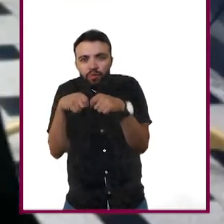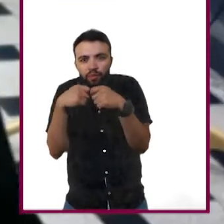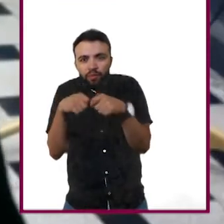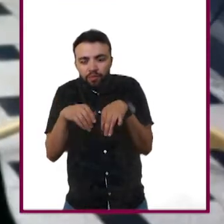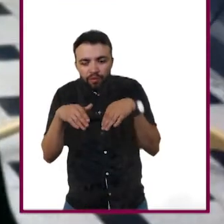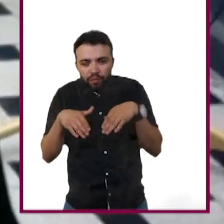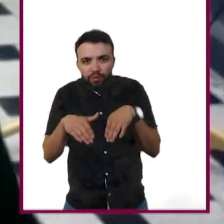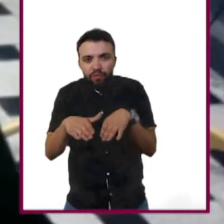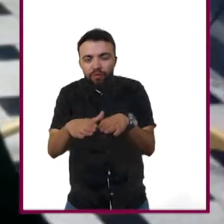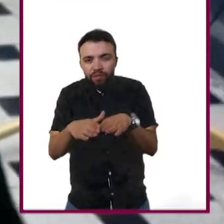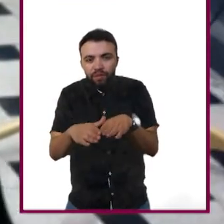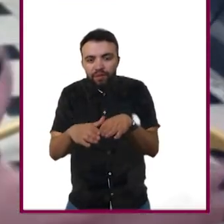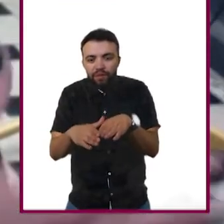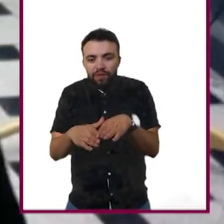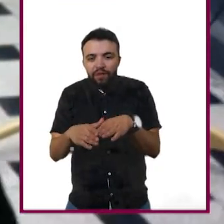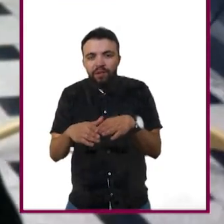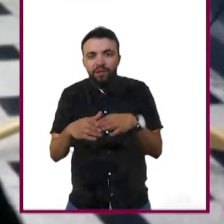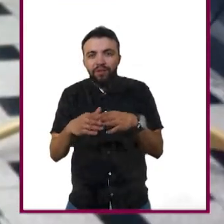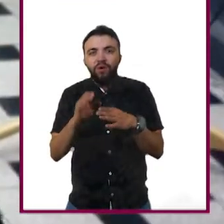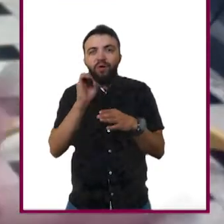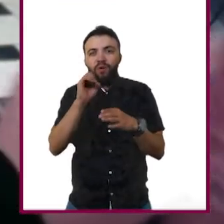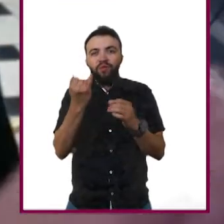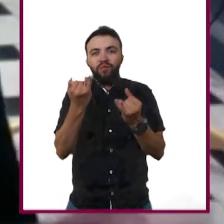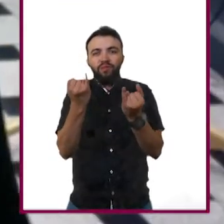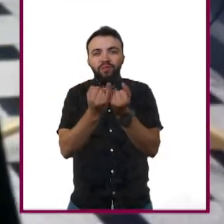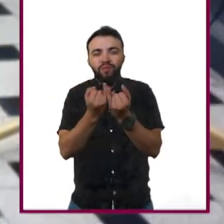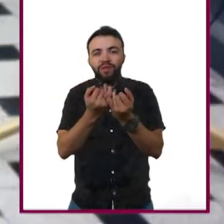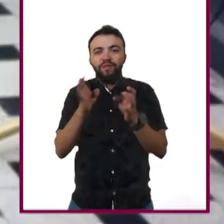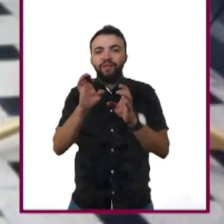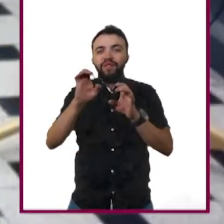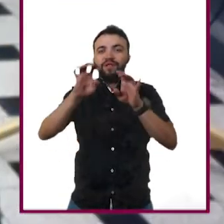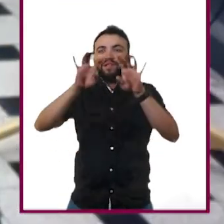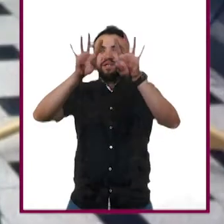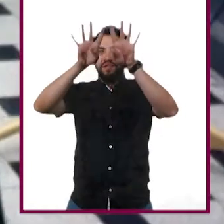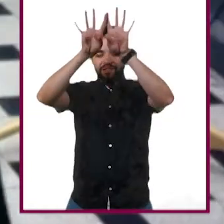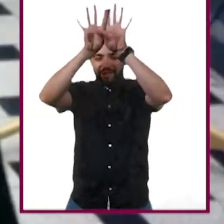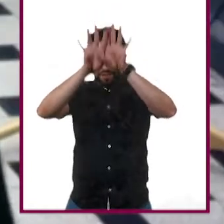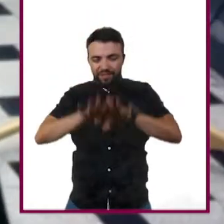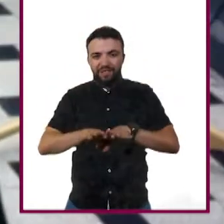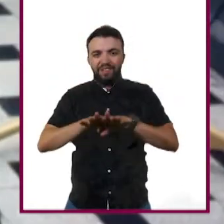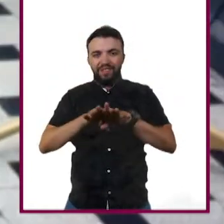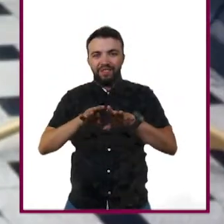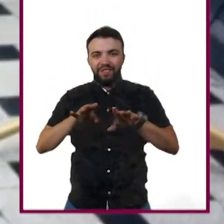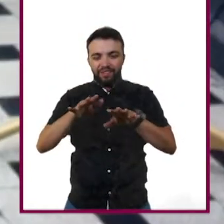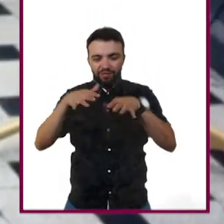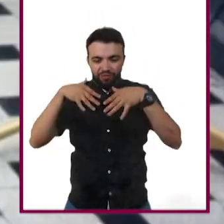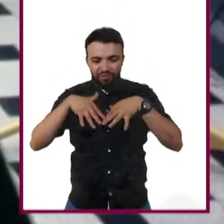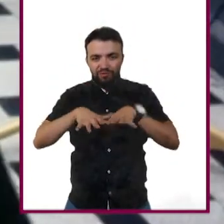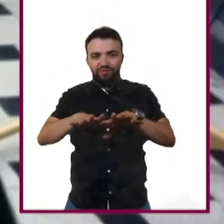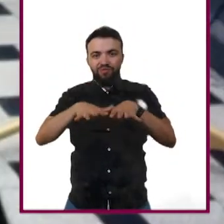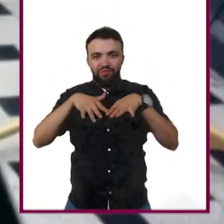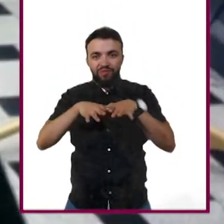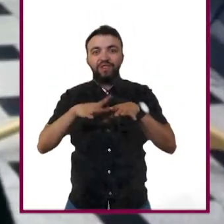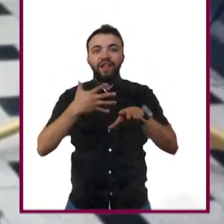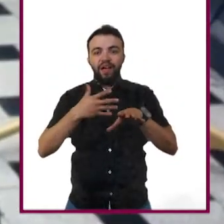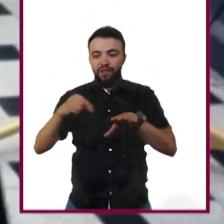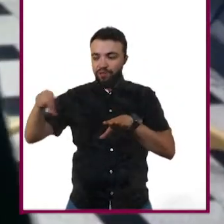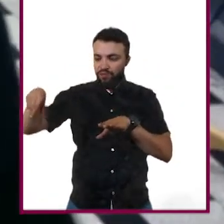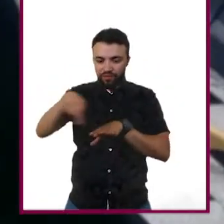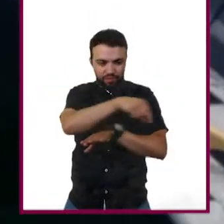telar, la lanzadera tiene un sonido y también hay un sonido casi imperceptible del hilo de la